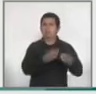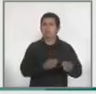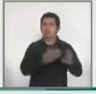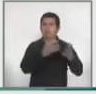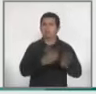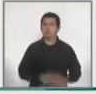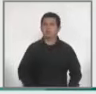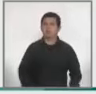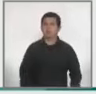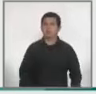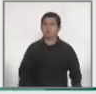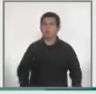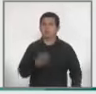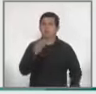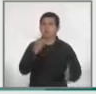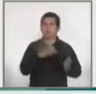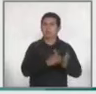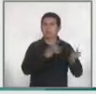atendido un total de